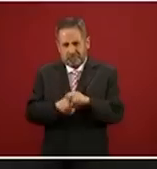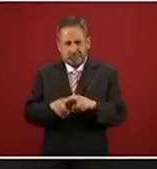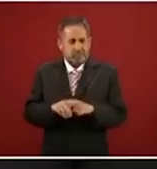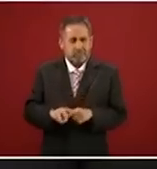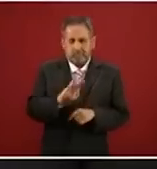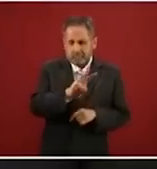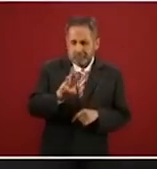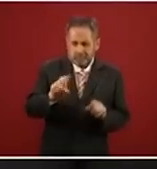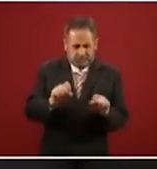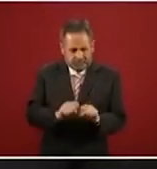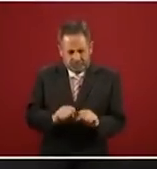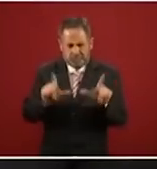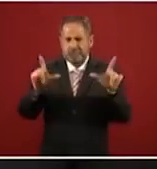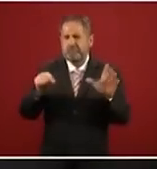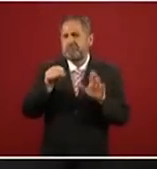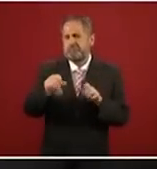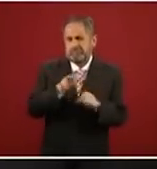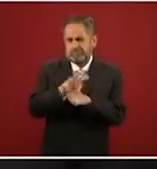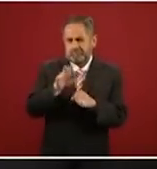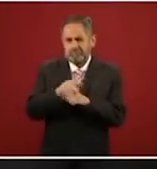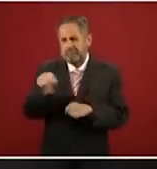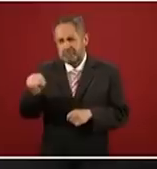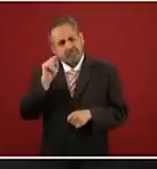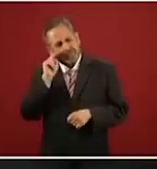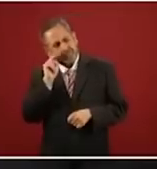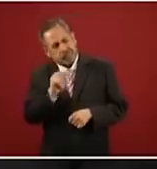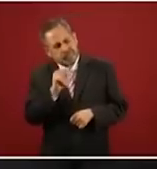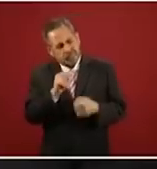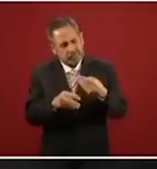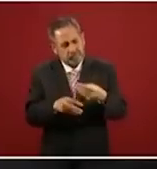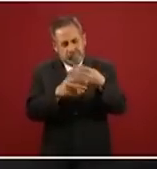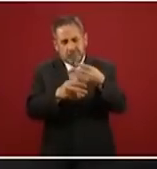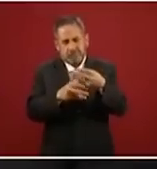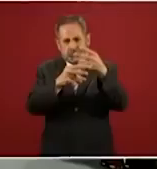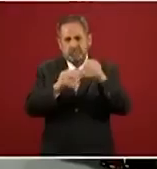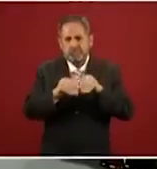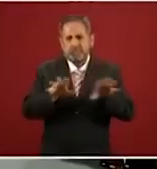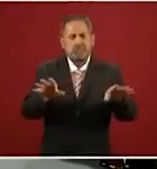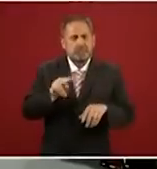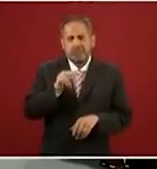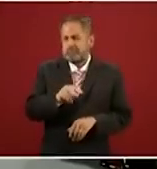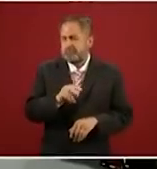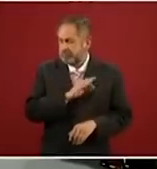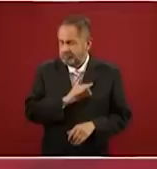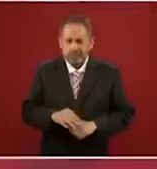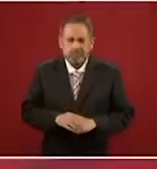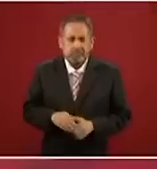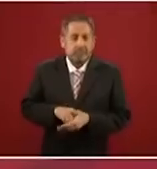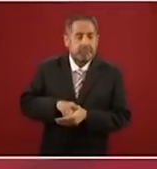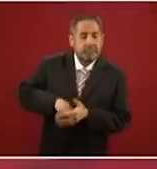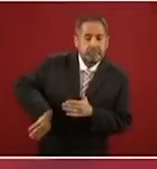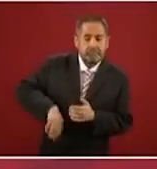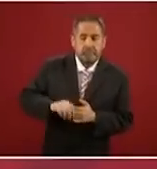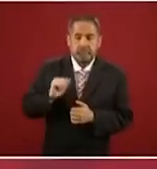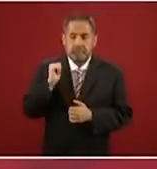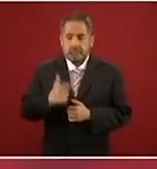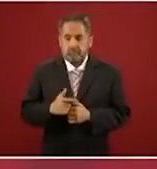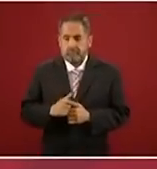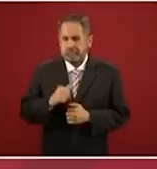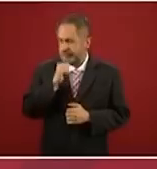página y está disponible no se oculta nada